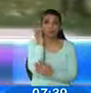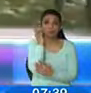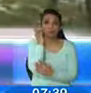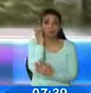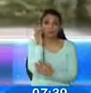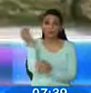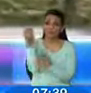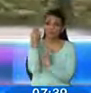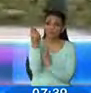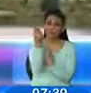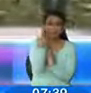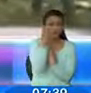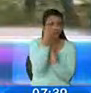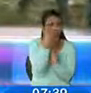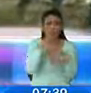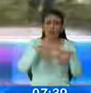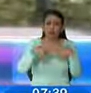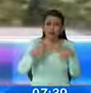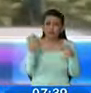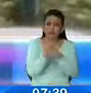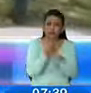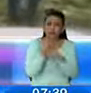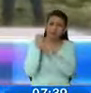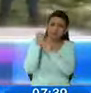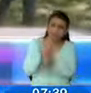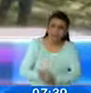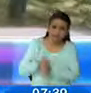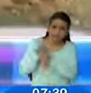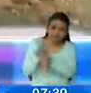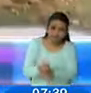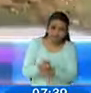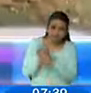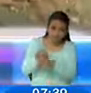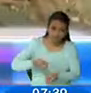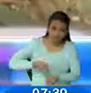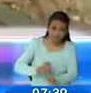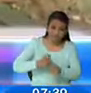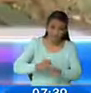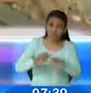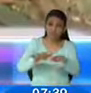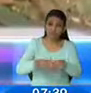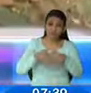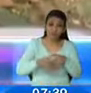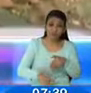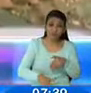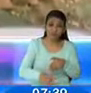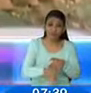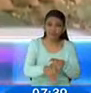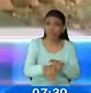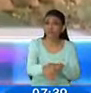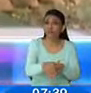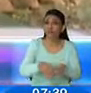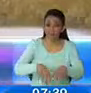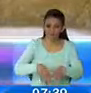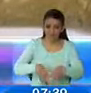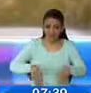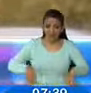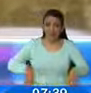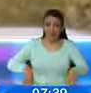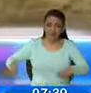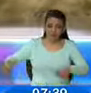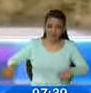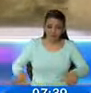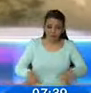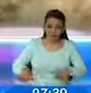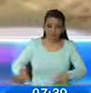explicando cómo trabajaron con palas y picos para cavar largos kilómetros de tierra y enterrar las mangueras que les proveería de